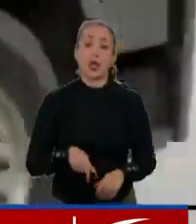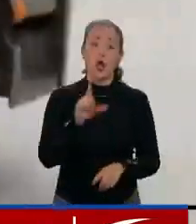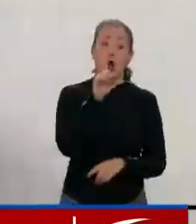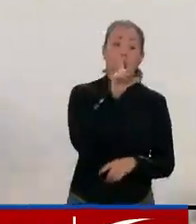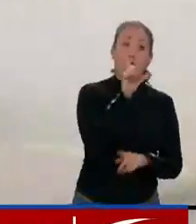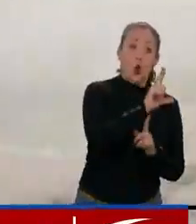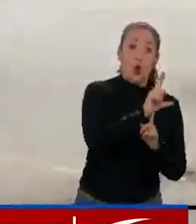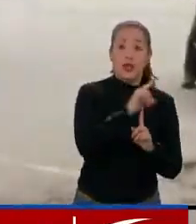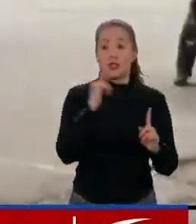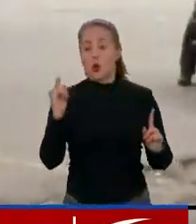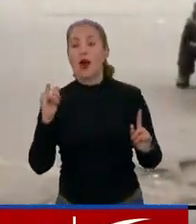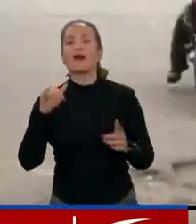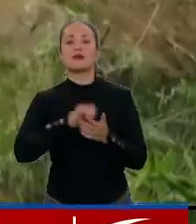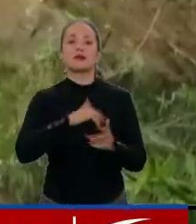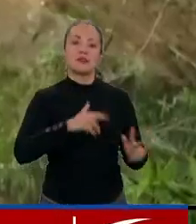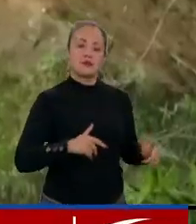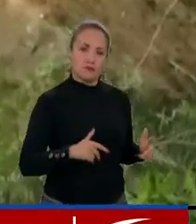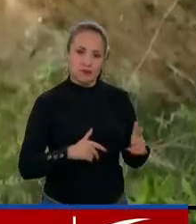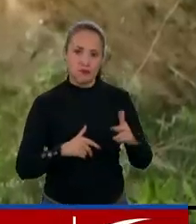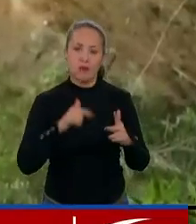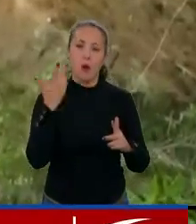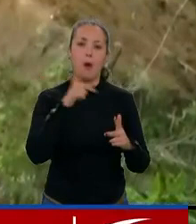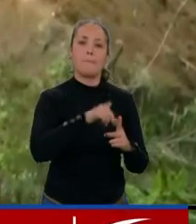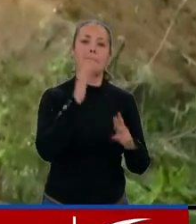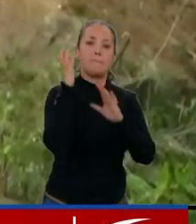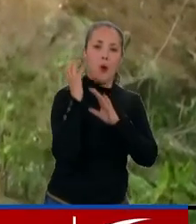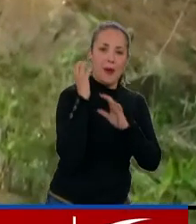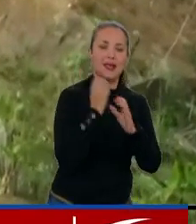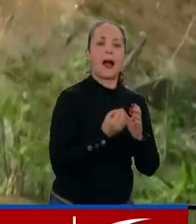sentido Popayán-Pasto, martes, viernes y domingo